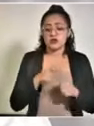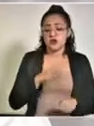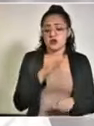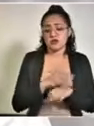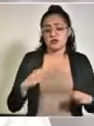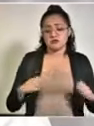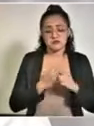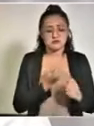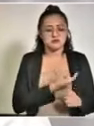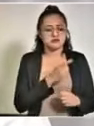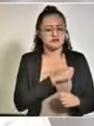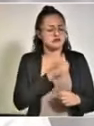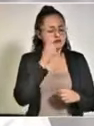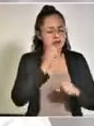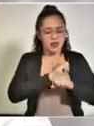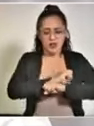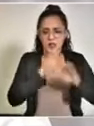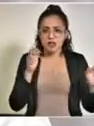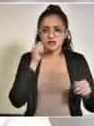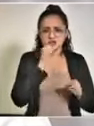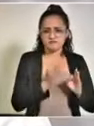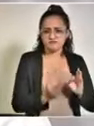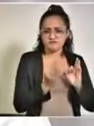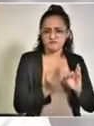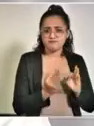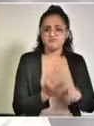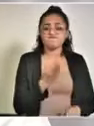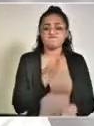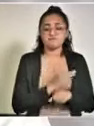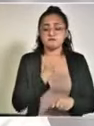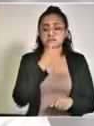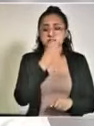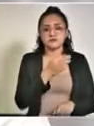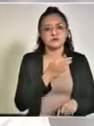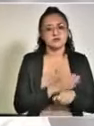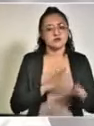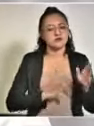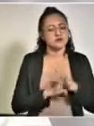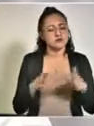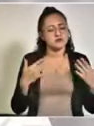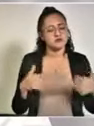sido muy clara y de frente, y hoy tengo que decirles que hay un repunte